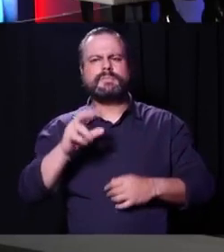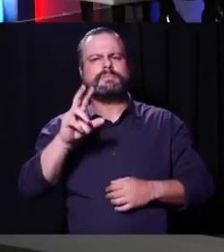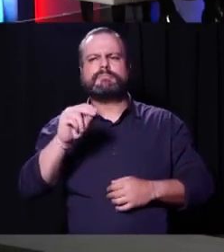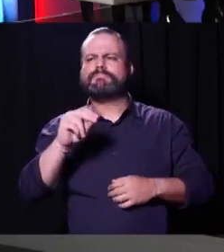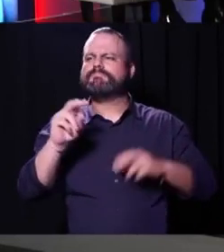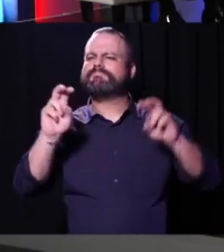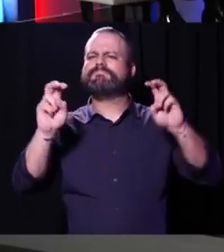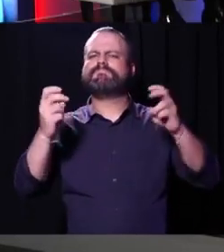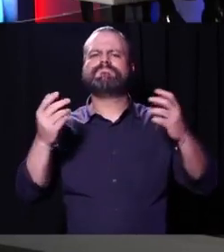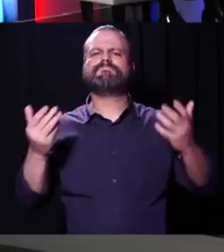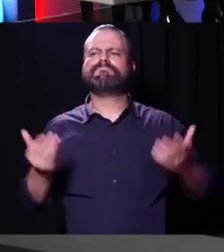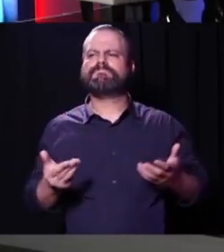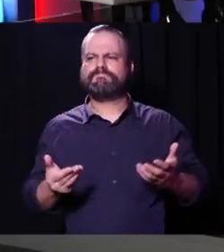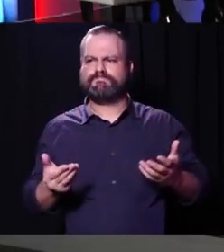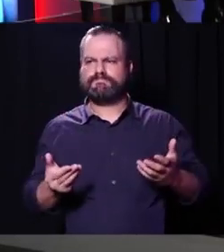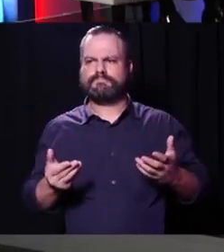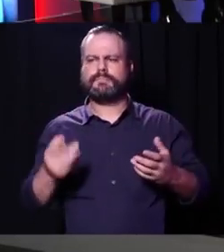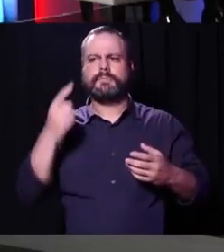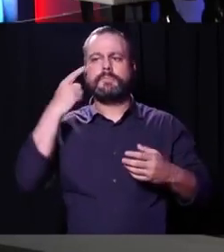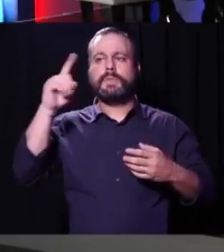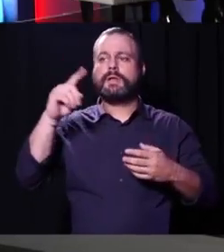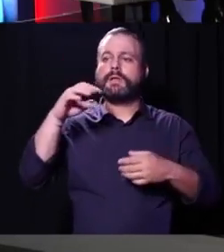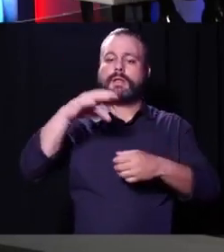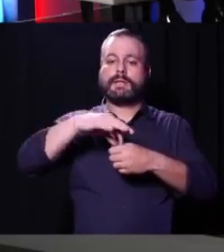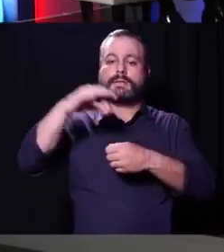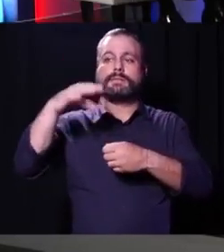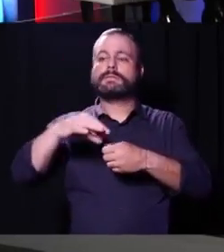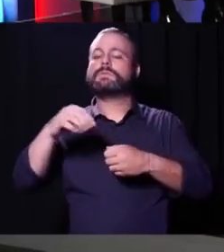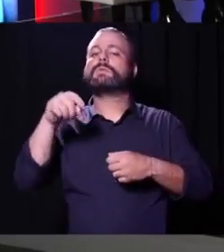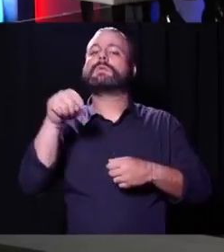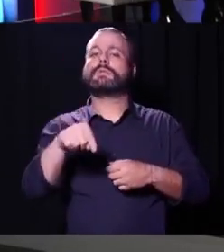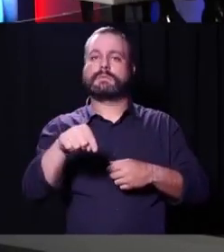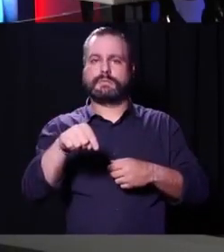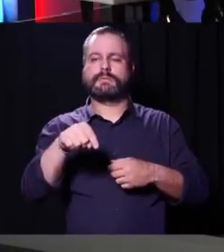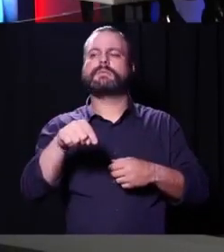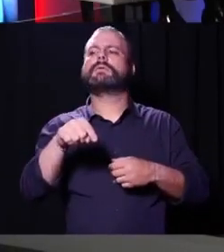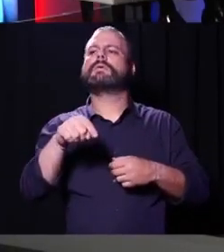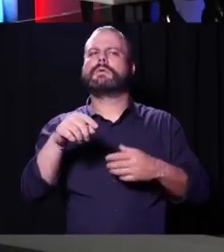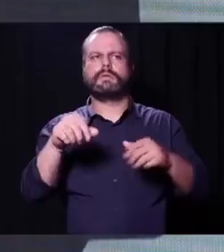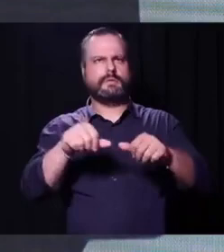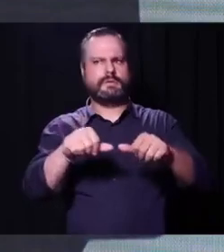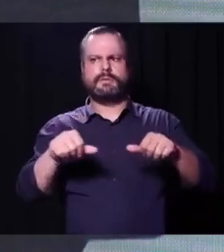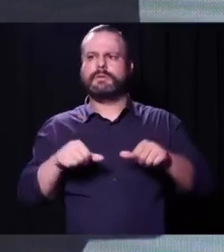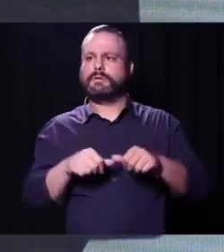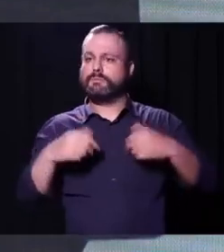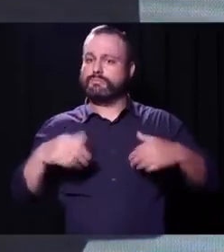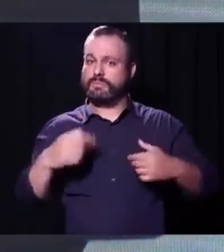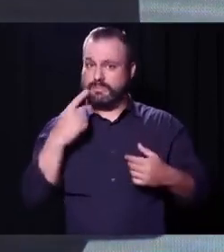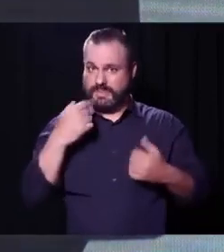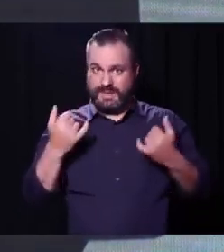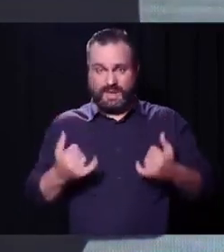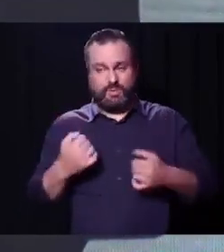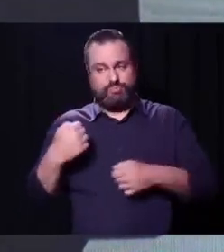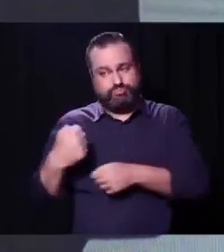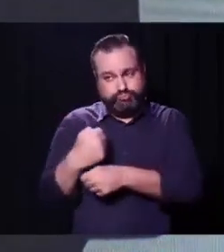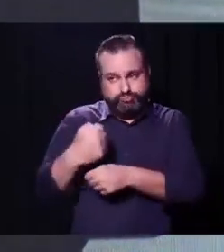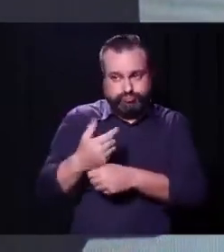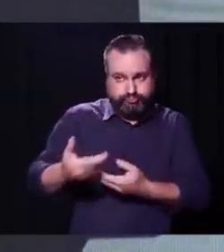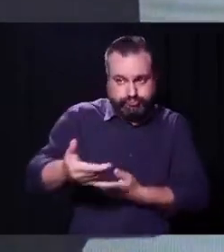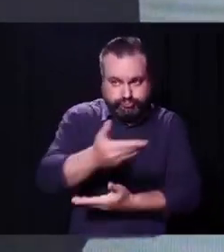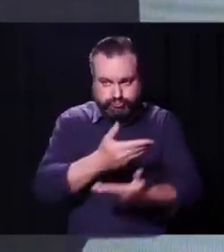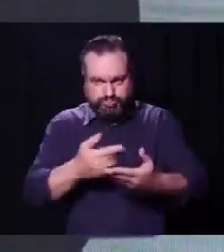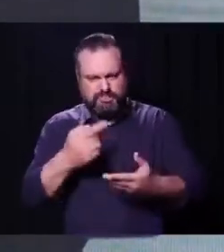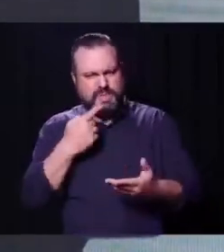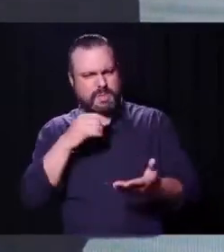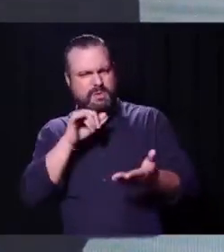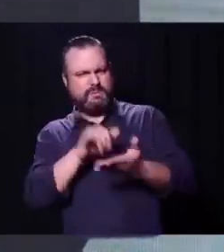es gestión administrativa. El tema es que tenemos que aprender como servidores públicos a tratar a la gente como gente. Y